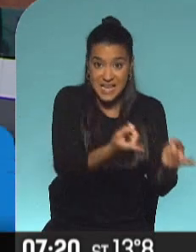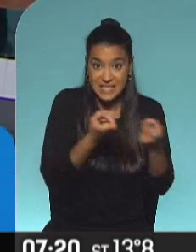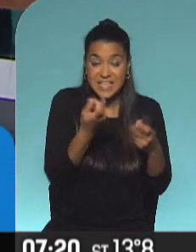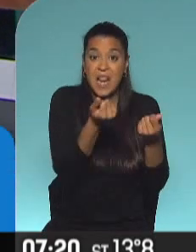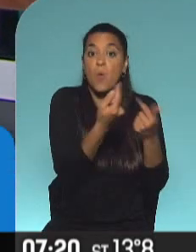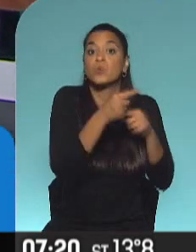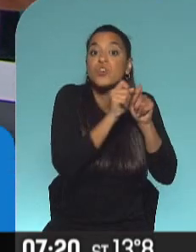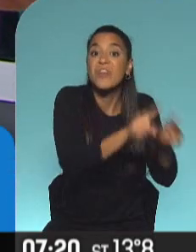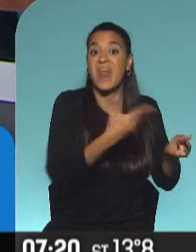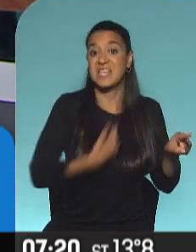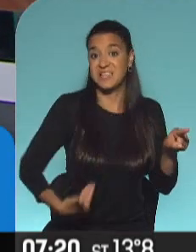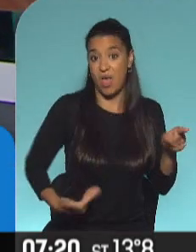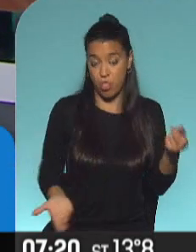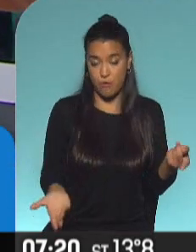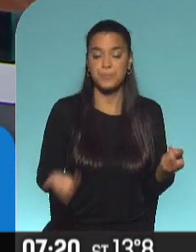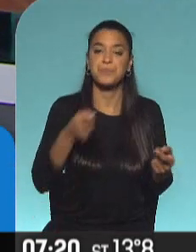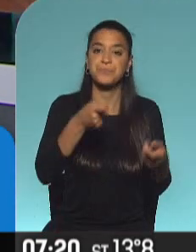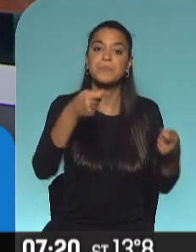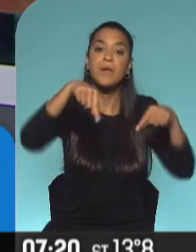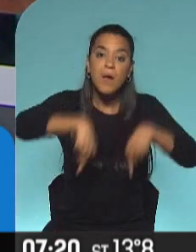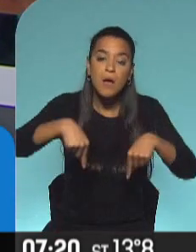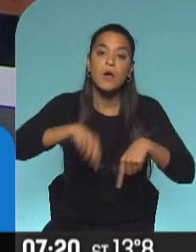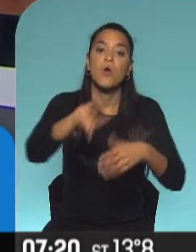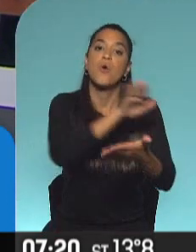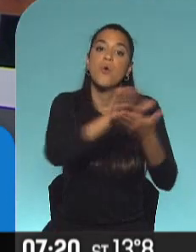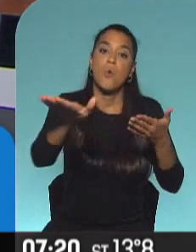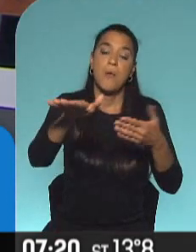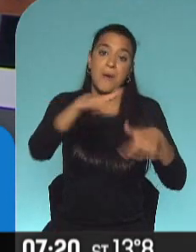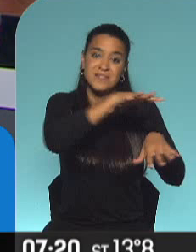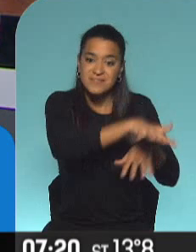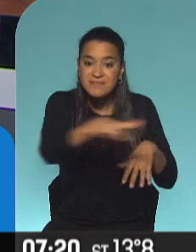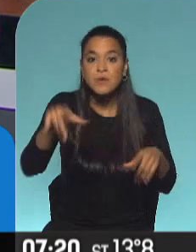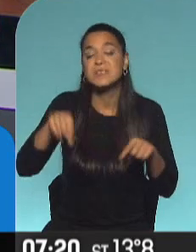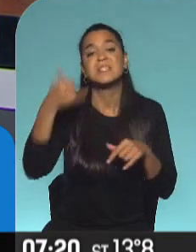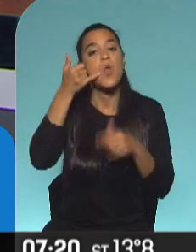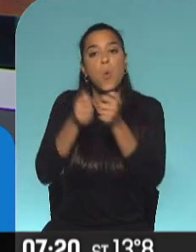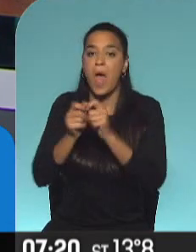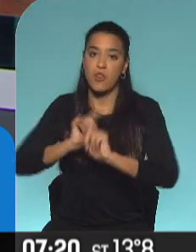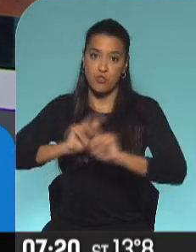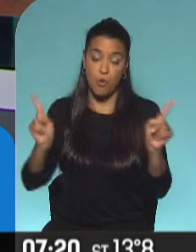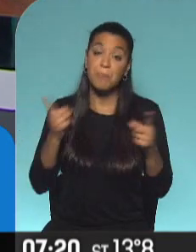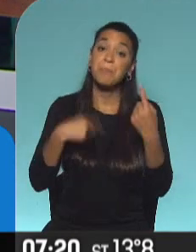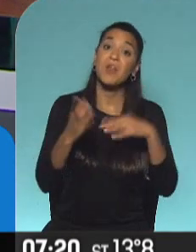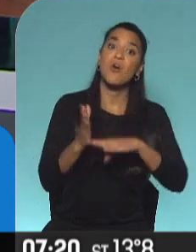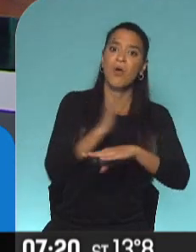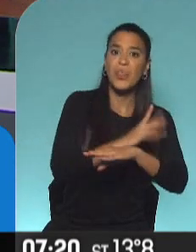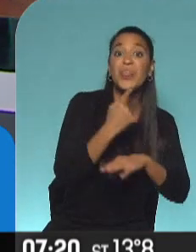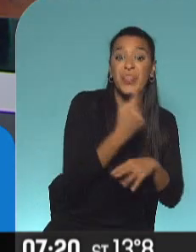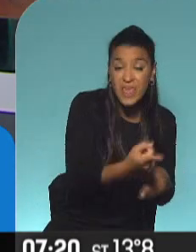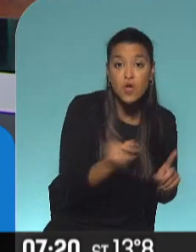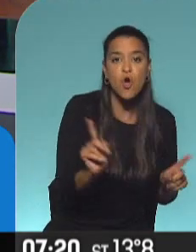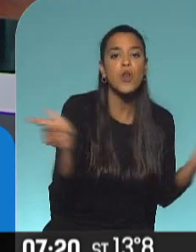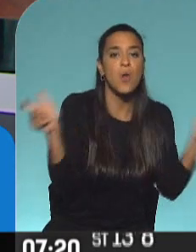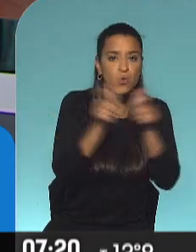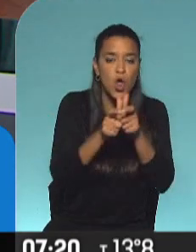recursos estatales, y lo van a destinar entonces a estos nuevos rubros y no a celulares, pero lo que se anticipa es que va a haber reuniones con